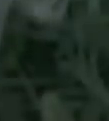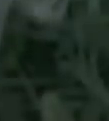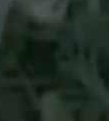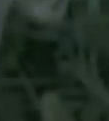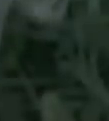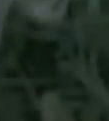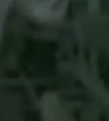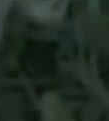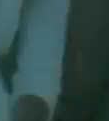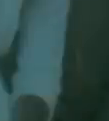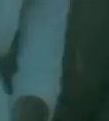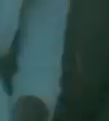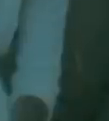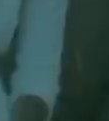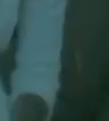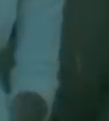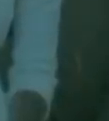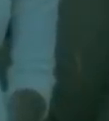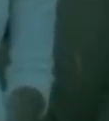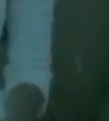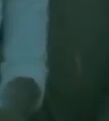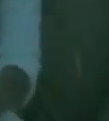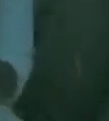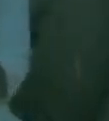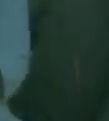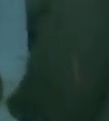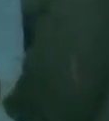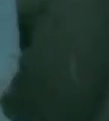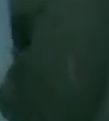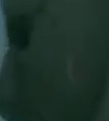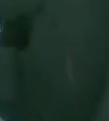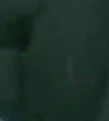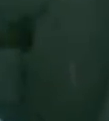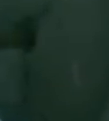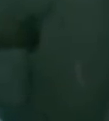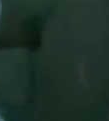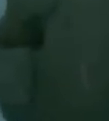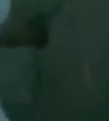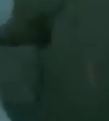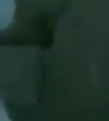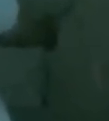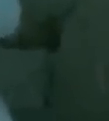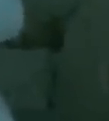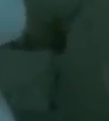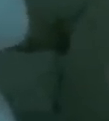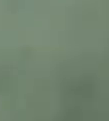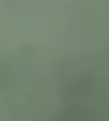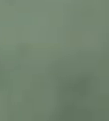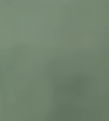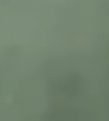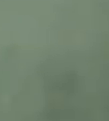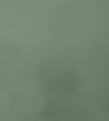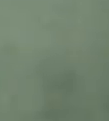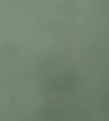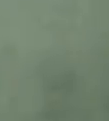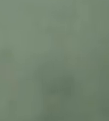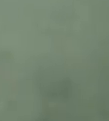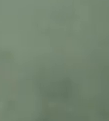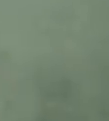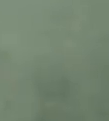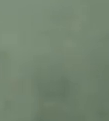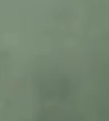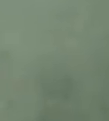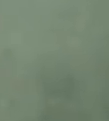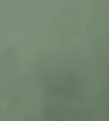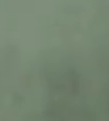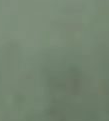Pero si usted es libre, Pedro, ¿cómo hace? Ay, mi hijo, mire, aquí adentro. ¡Oído,